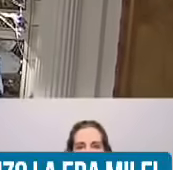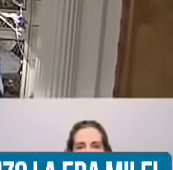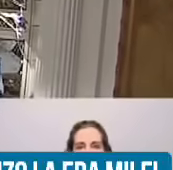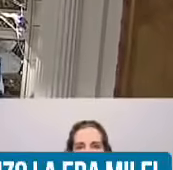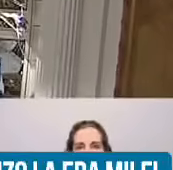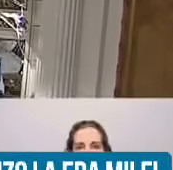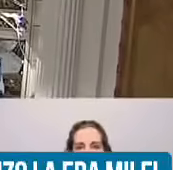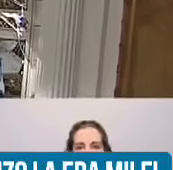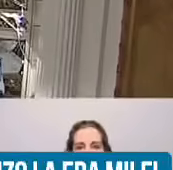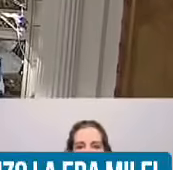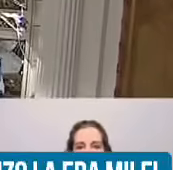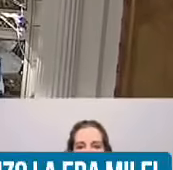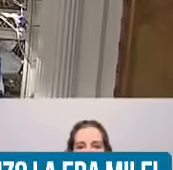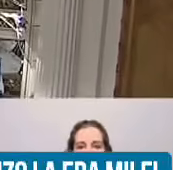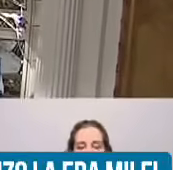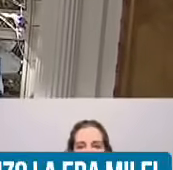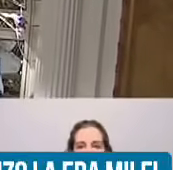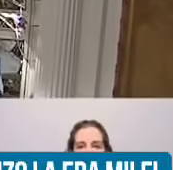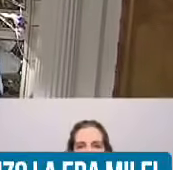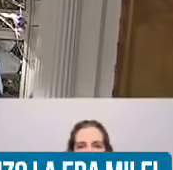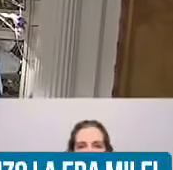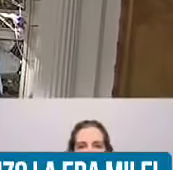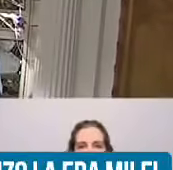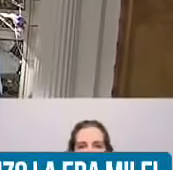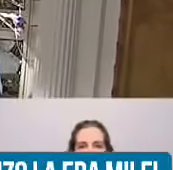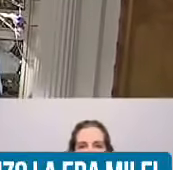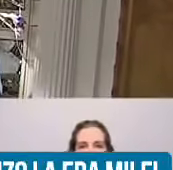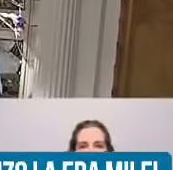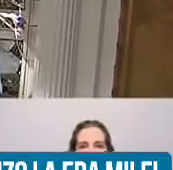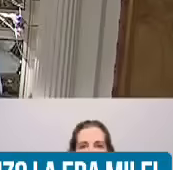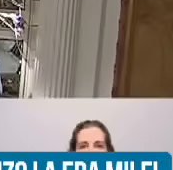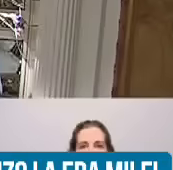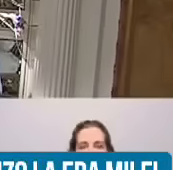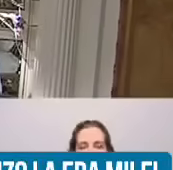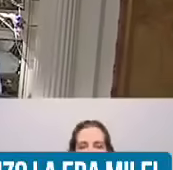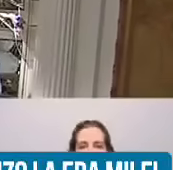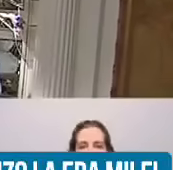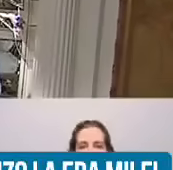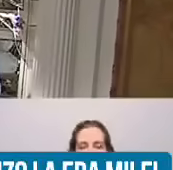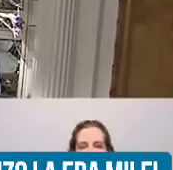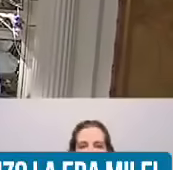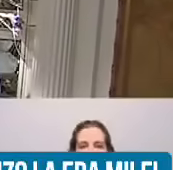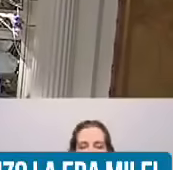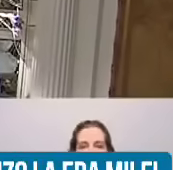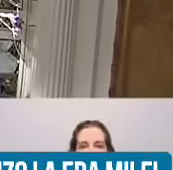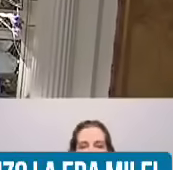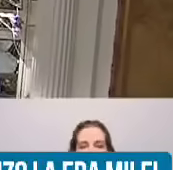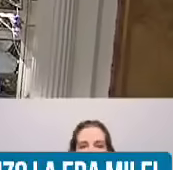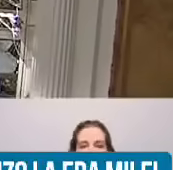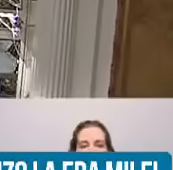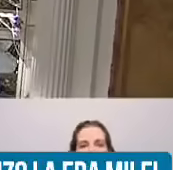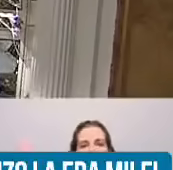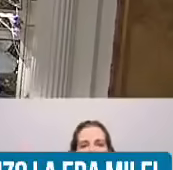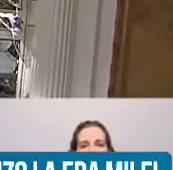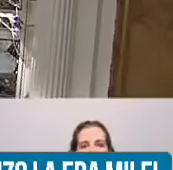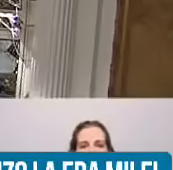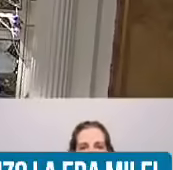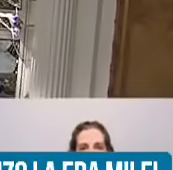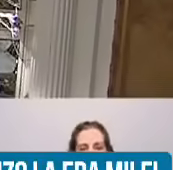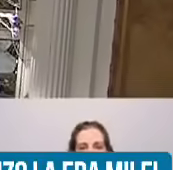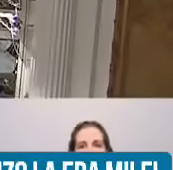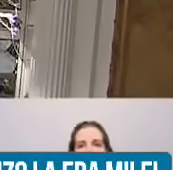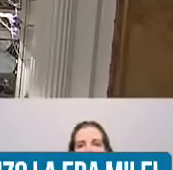Javier Milei va a tener que sentarse a negociar tanto con Lula, que es nuestro primer socio comercial, como con China, que no solamente es nuestro socio comercial respecto